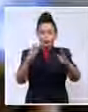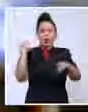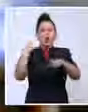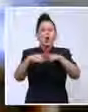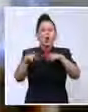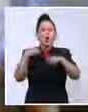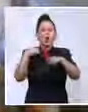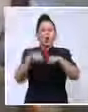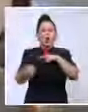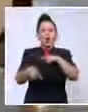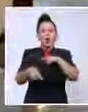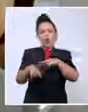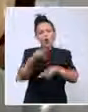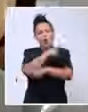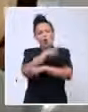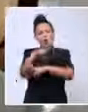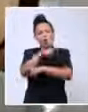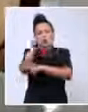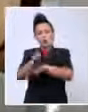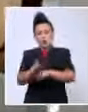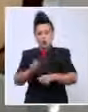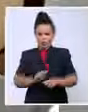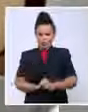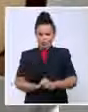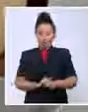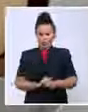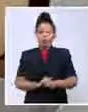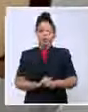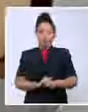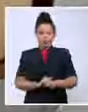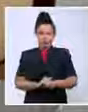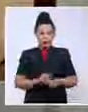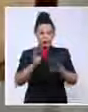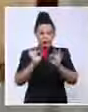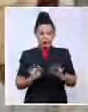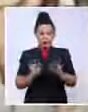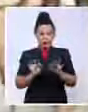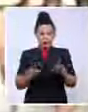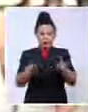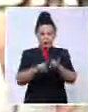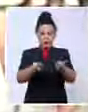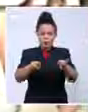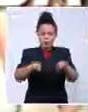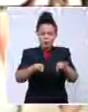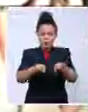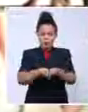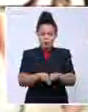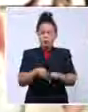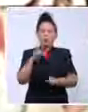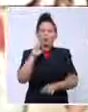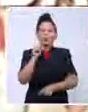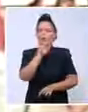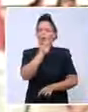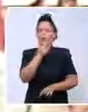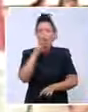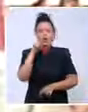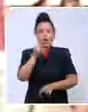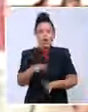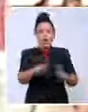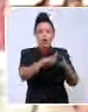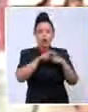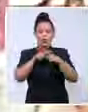también desde la cátedra latinoamericana josé martí y la educación en la asociación de pedagogos de cuba